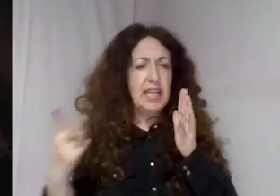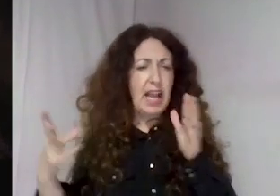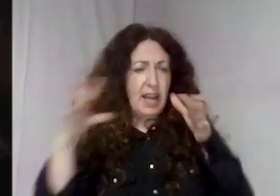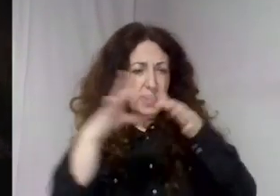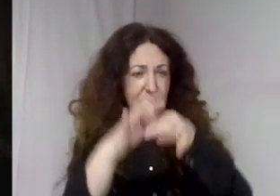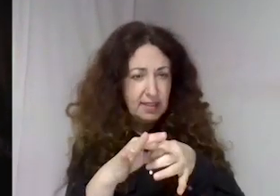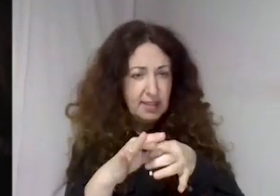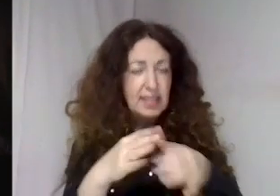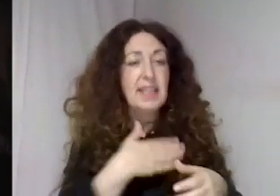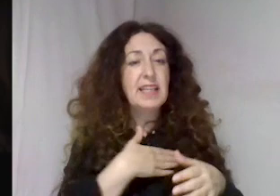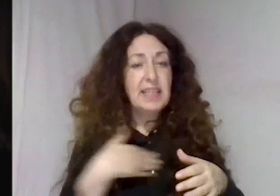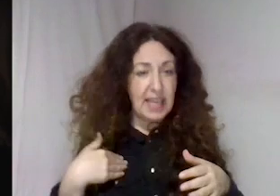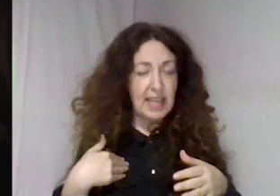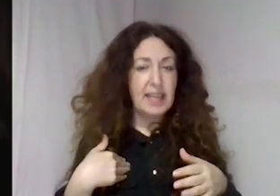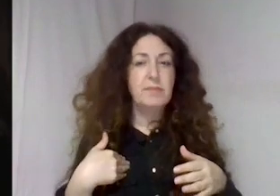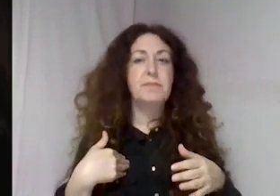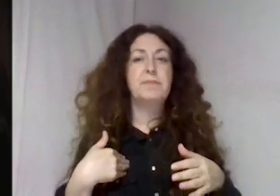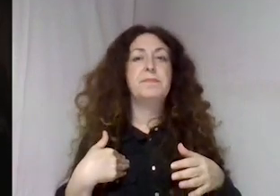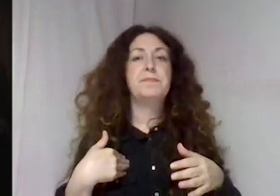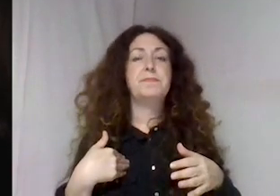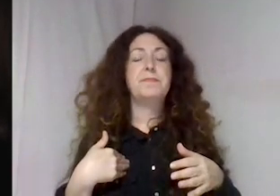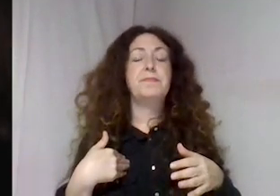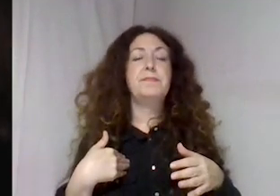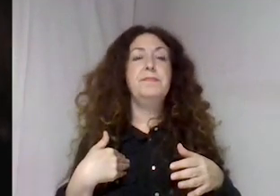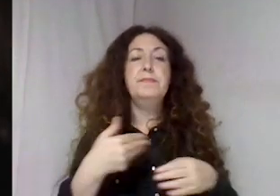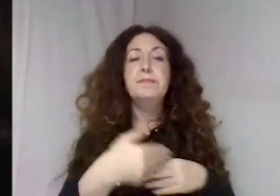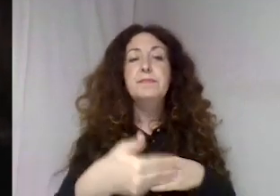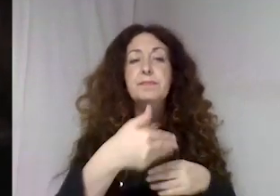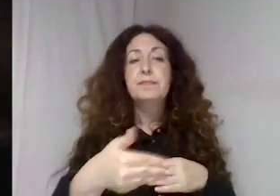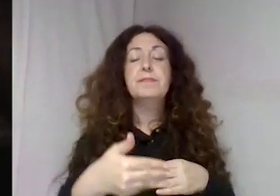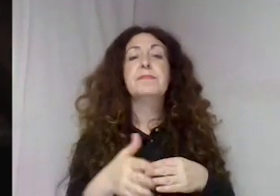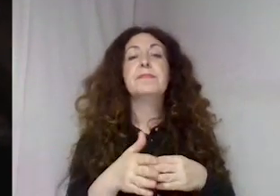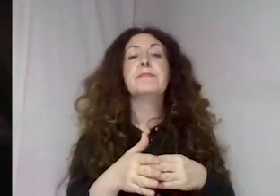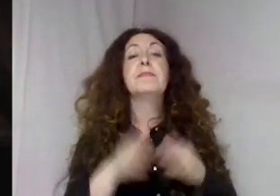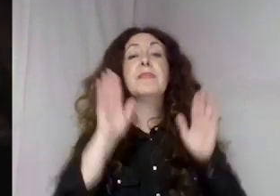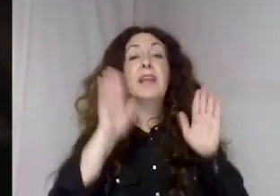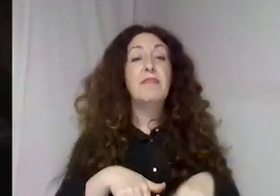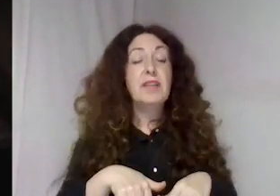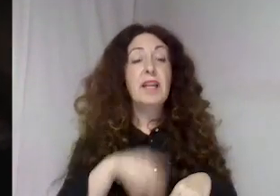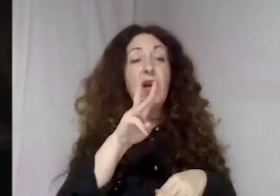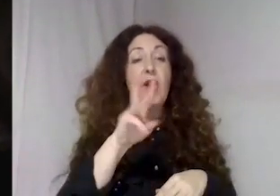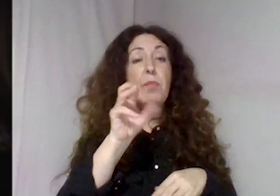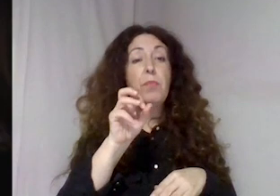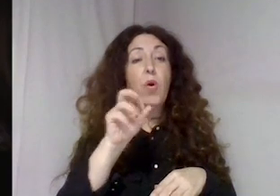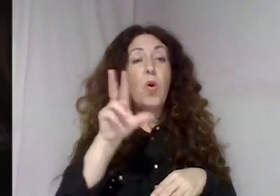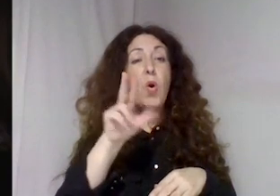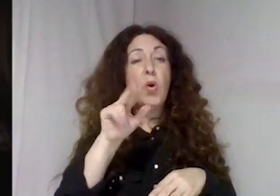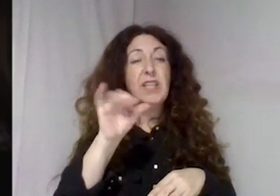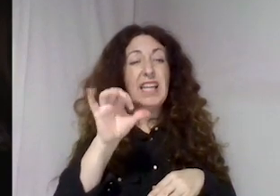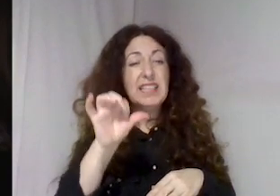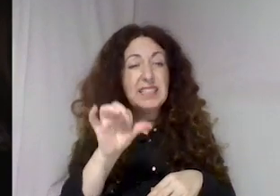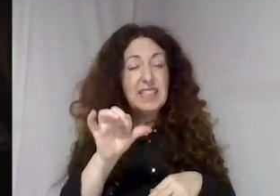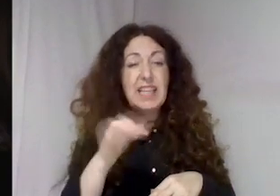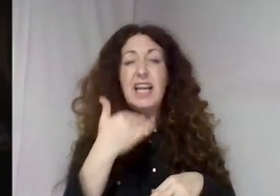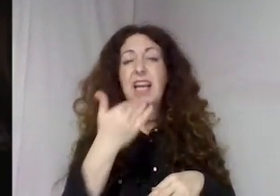y la ontología, ¿no? La física y la metafísica, que es el gran objetivo del Estagirita, eso en